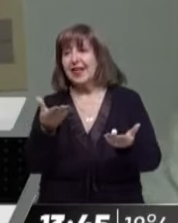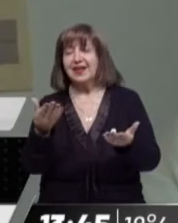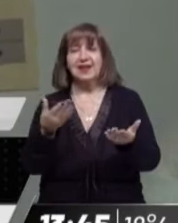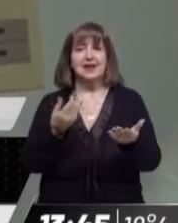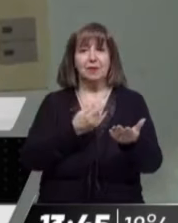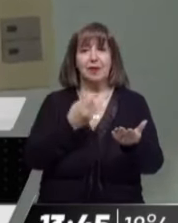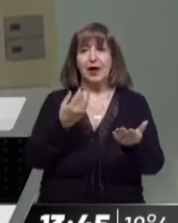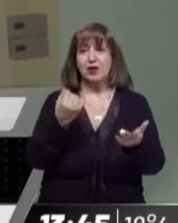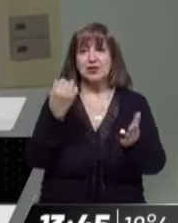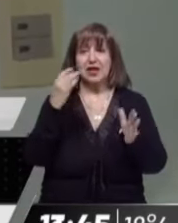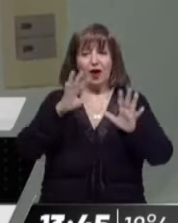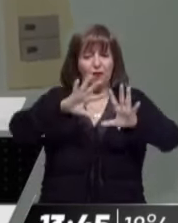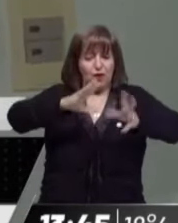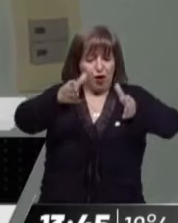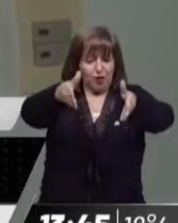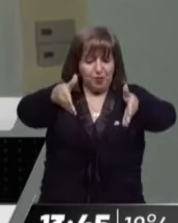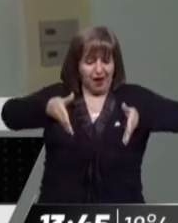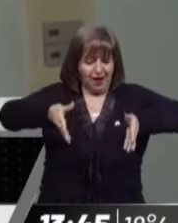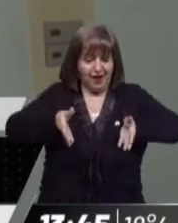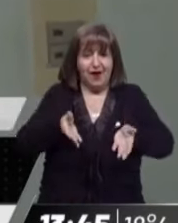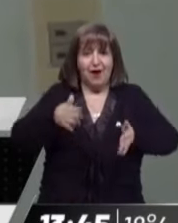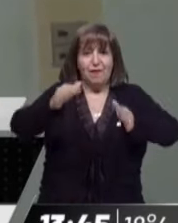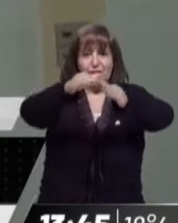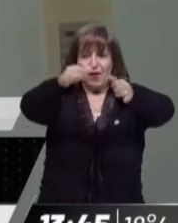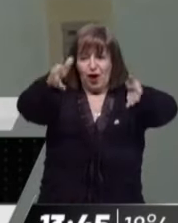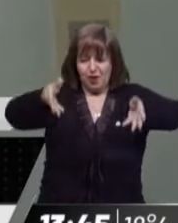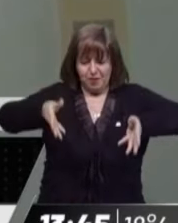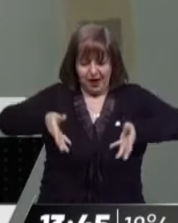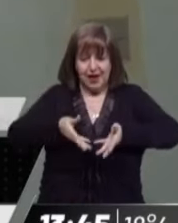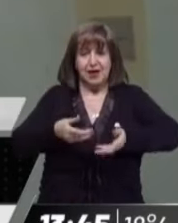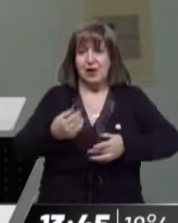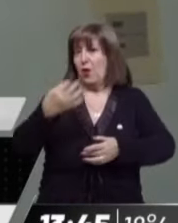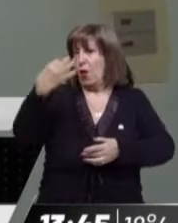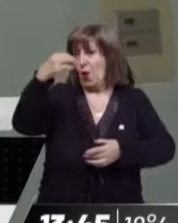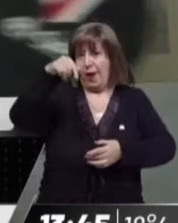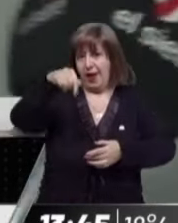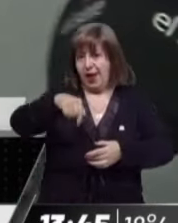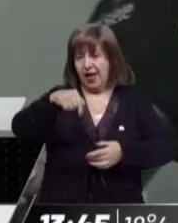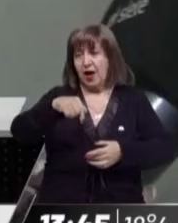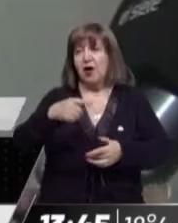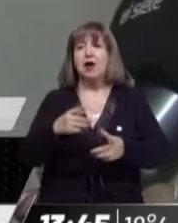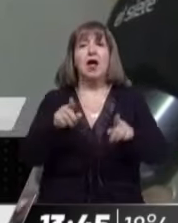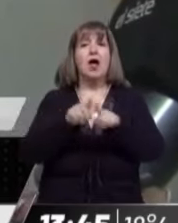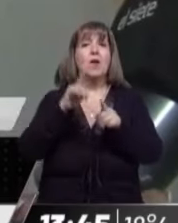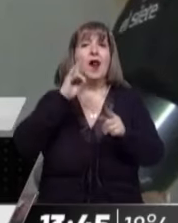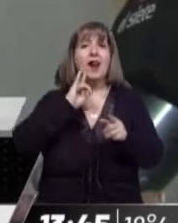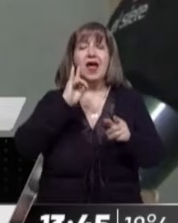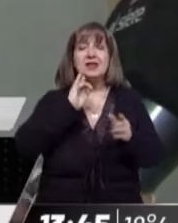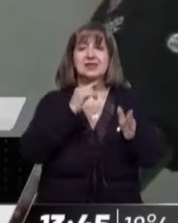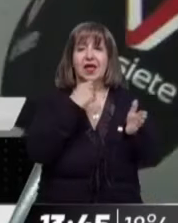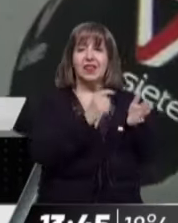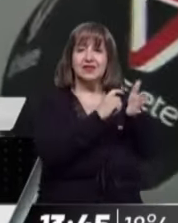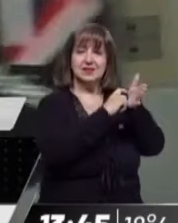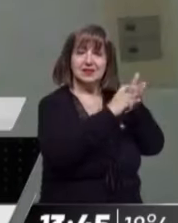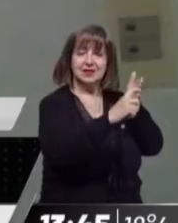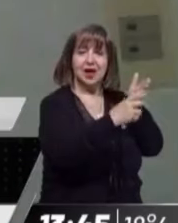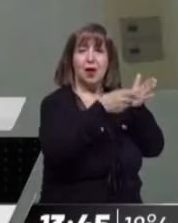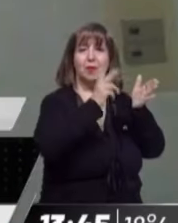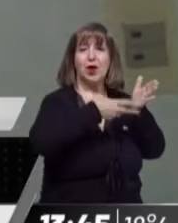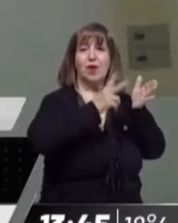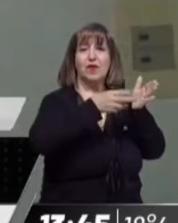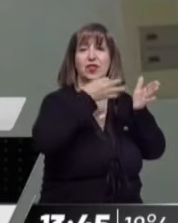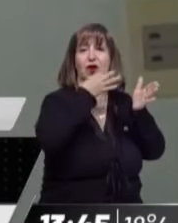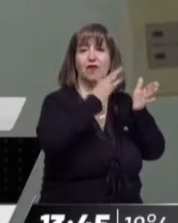misma eh tristeza de no poder resolver esto porque nuestros recursos No son suficientes legalmente les han dicho que no hay nada